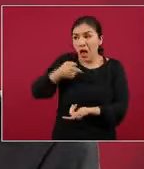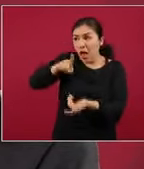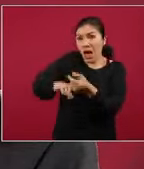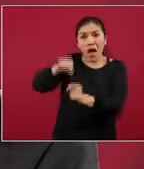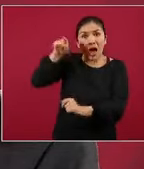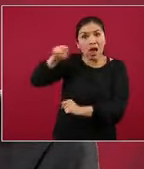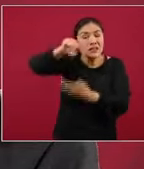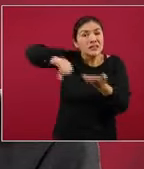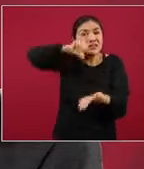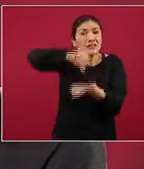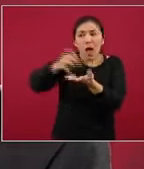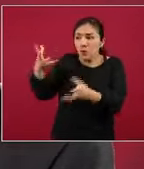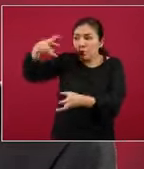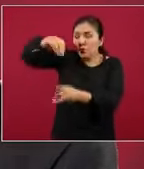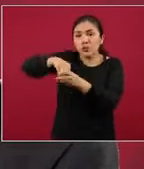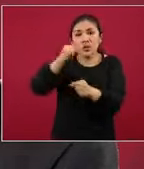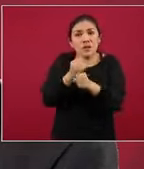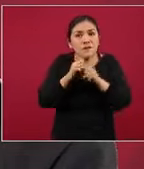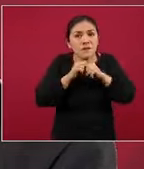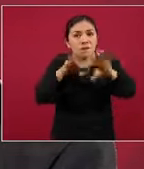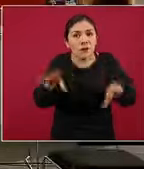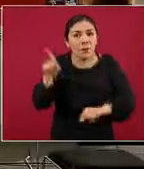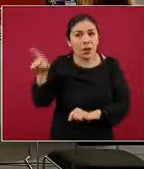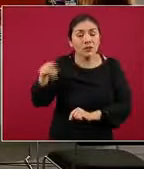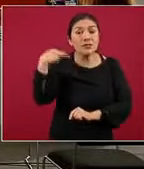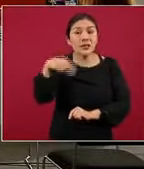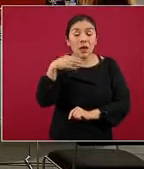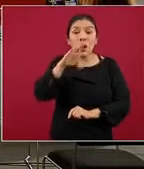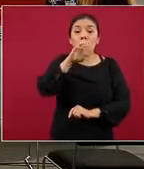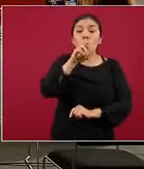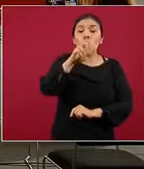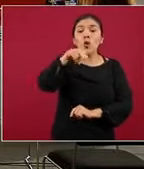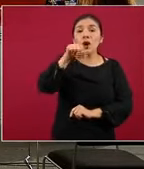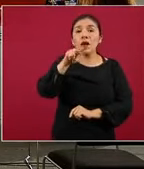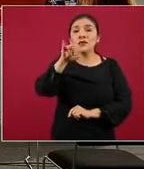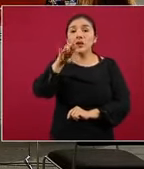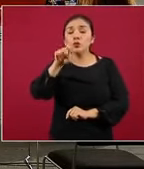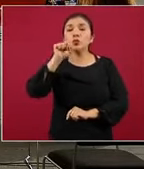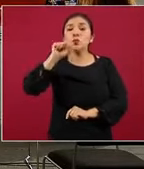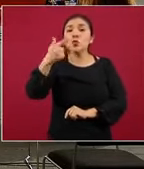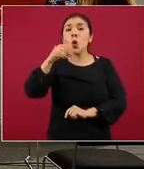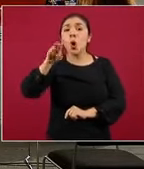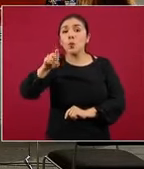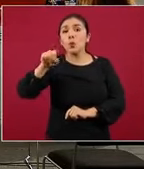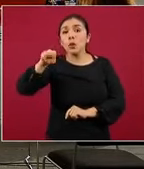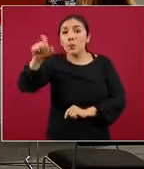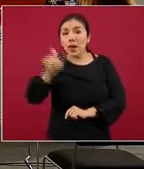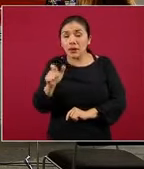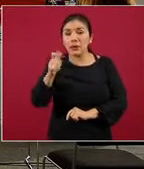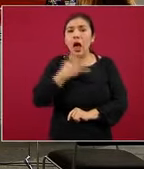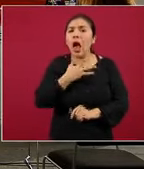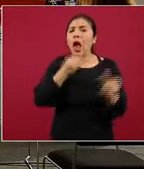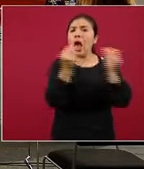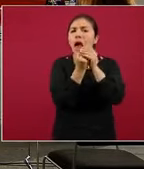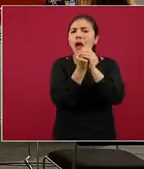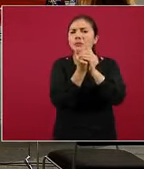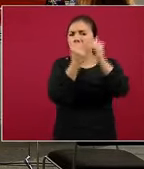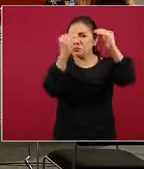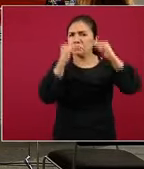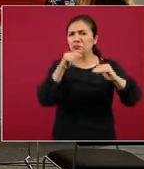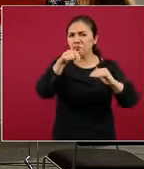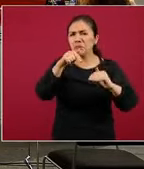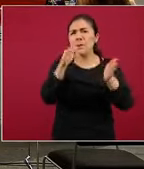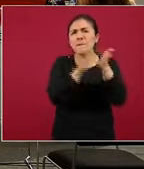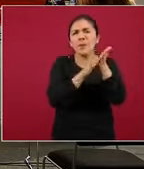repositorio central de información que se llama coronavirus.gov.mx y hay una sección específica